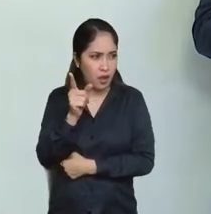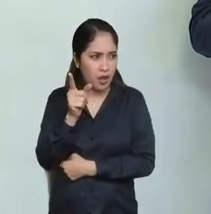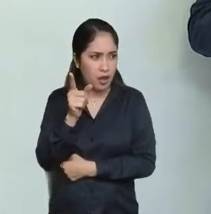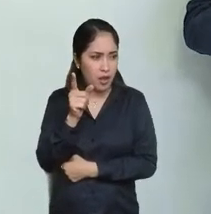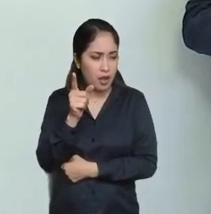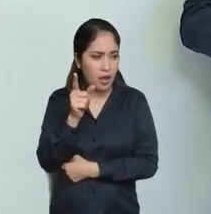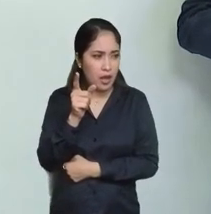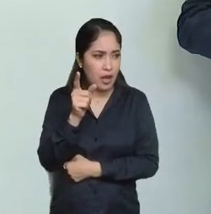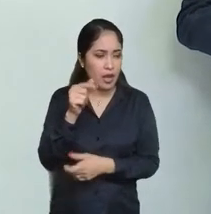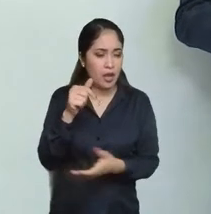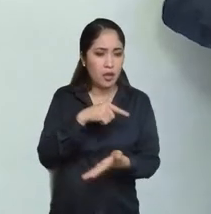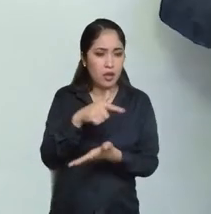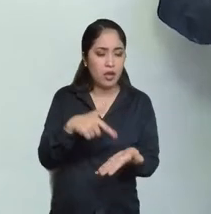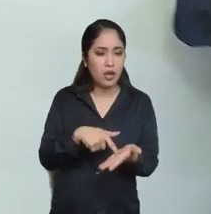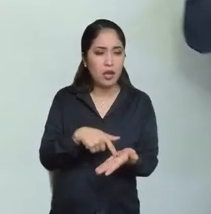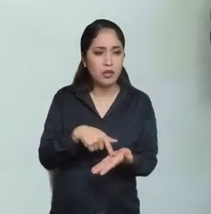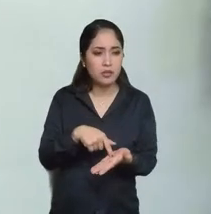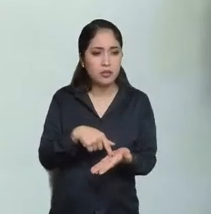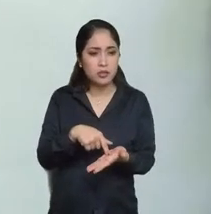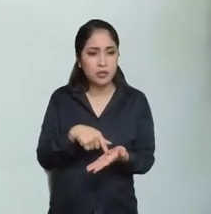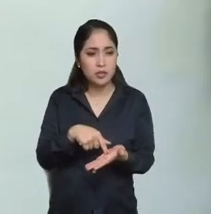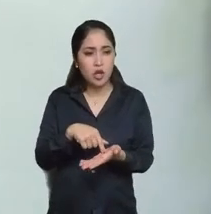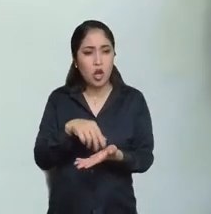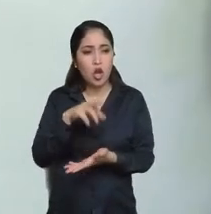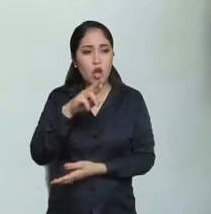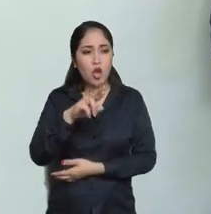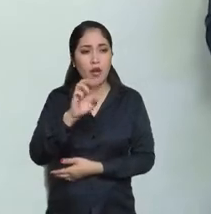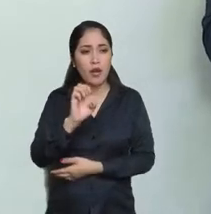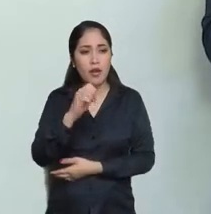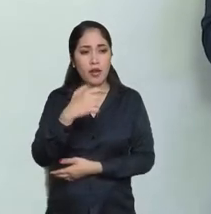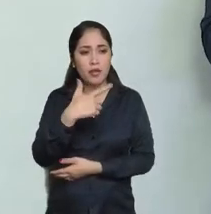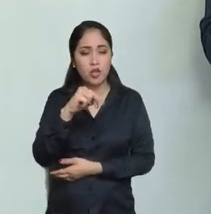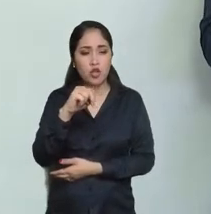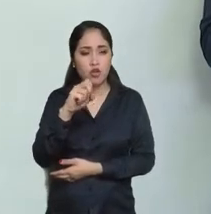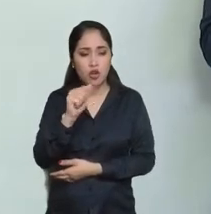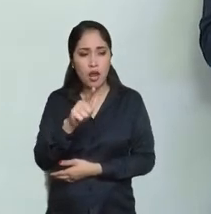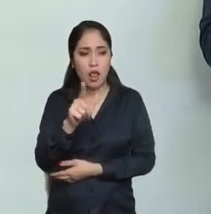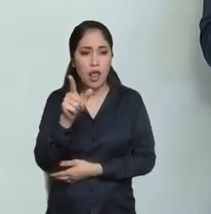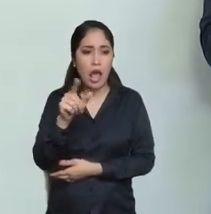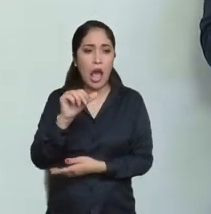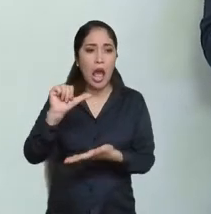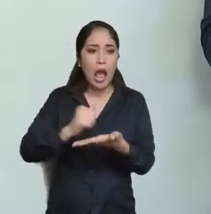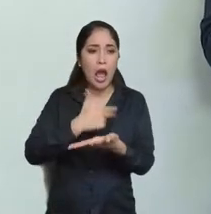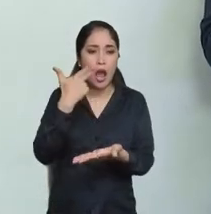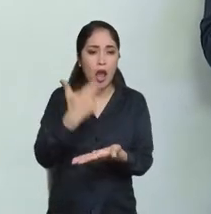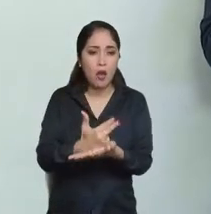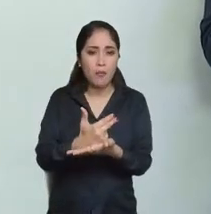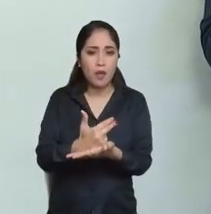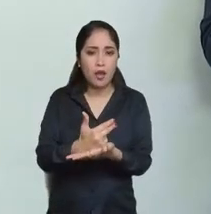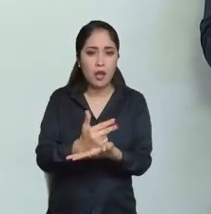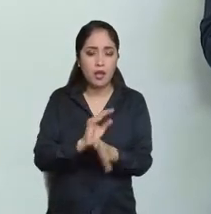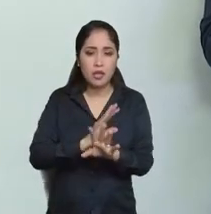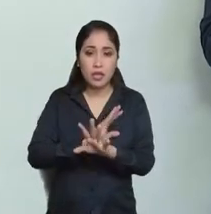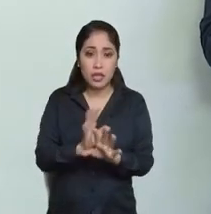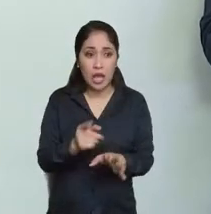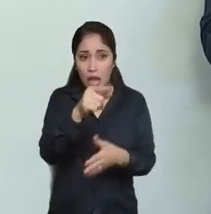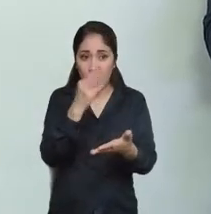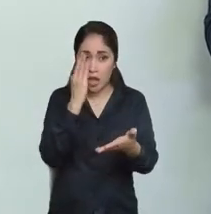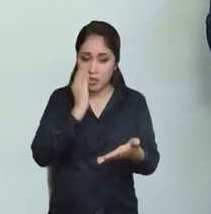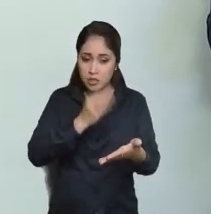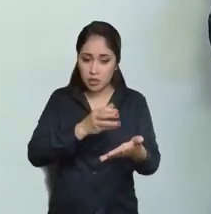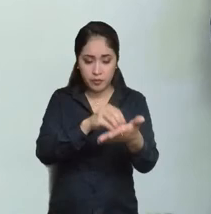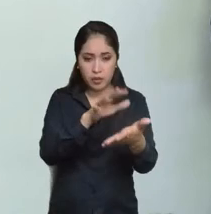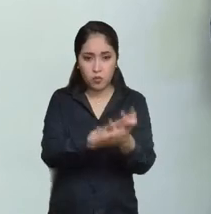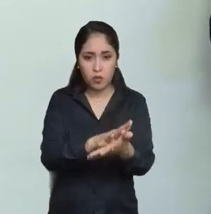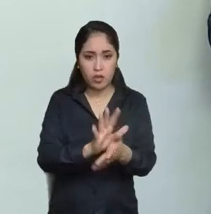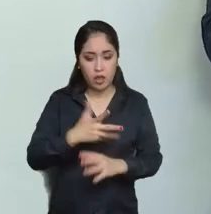Regional de AOME, ¿va? Que se comprometió apenas ahora que vino Encinas y ya traíamos el dinero. Ya traíamos avanzado